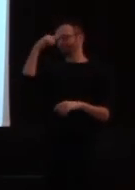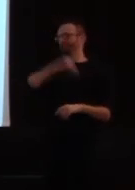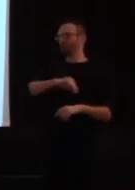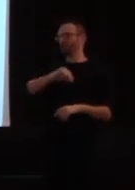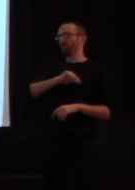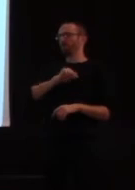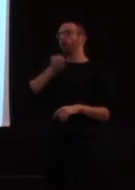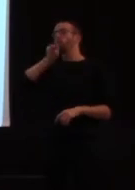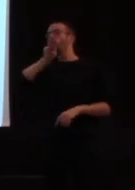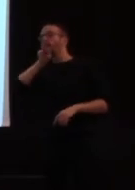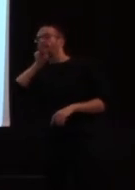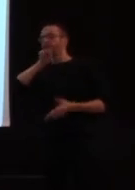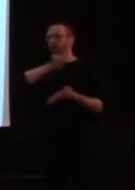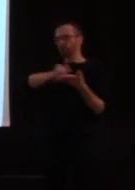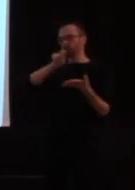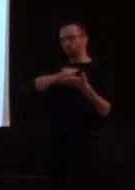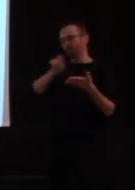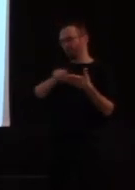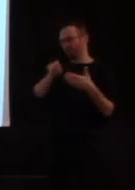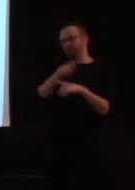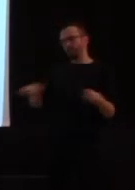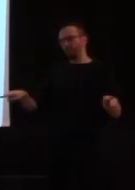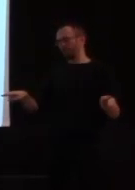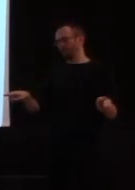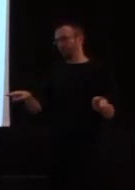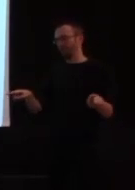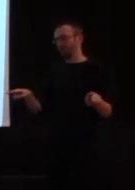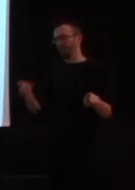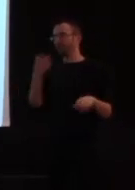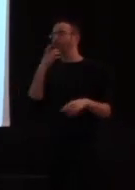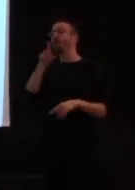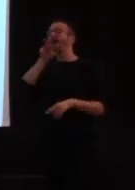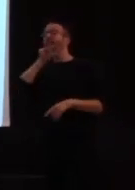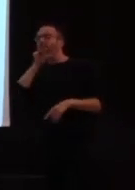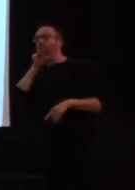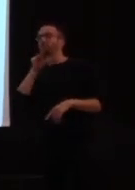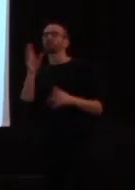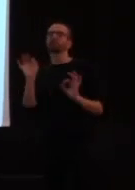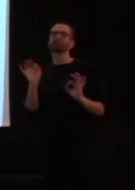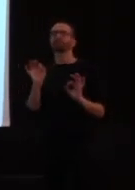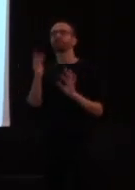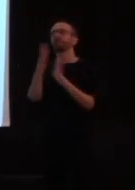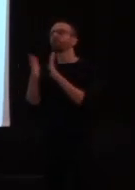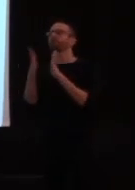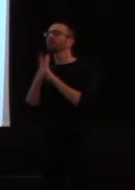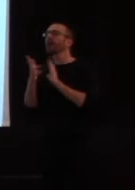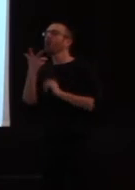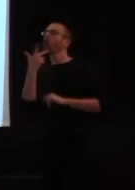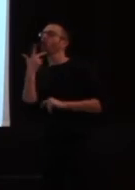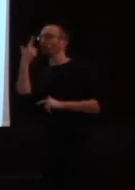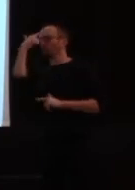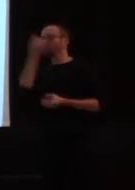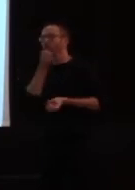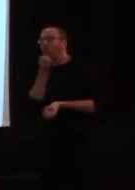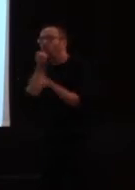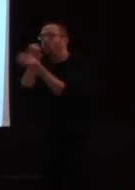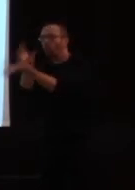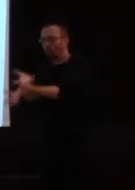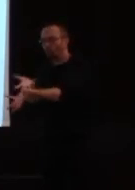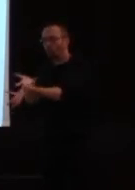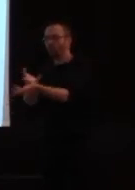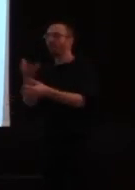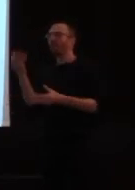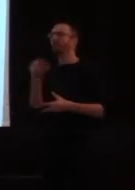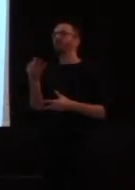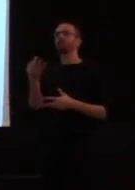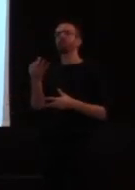es distinta de la escritura. Es decir, cuando nosotros hablamos y explicamos el conocimiento, tenemos que esponjar muchísimo